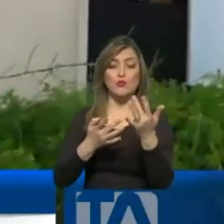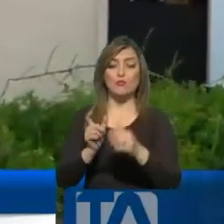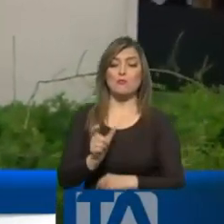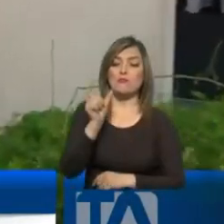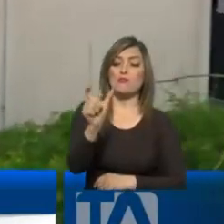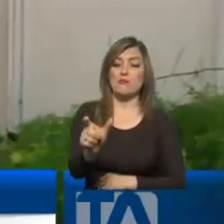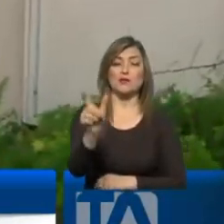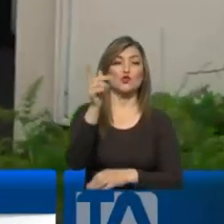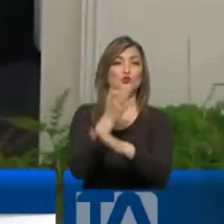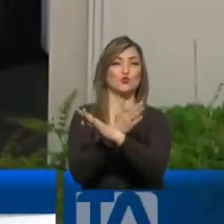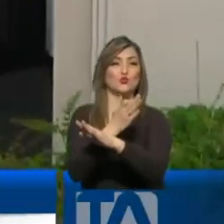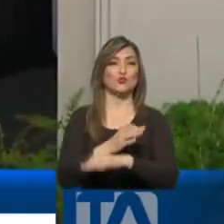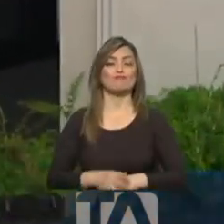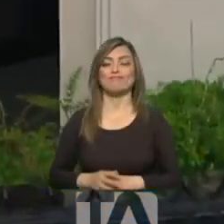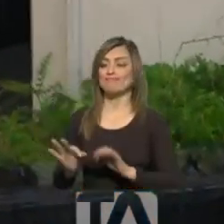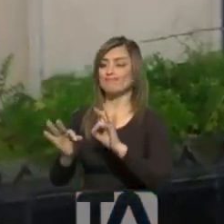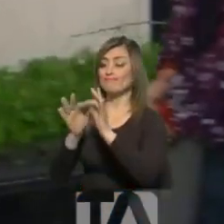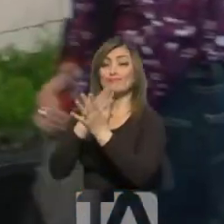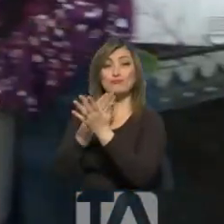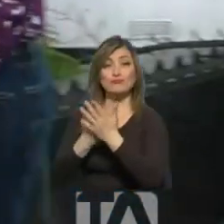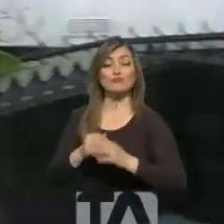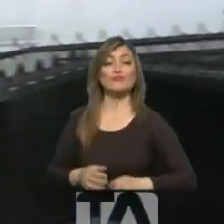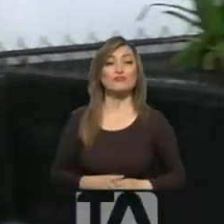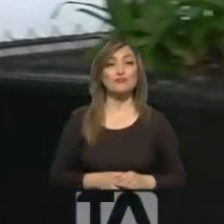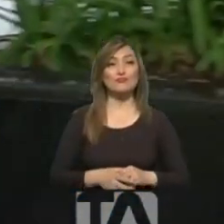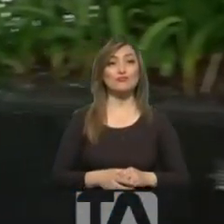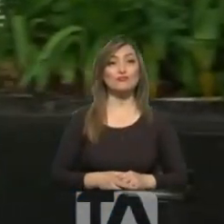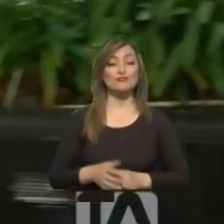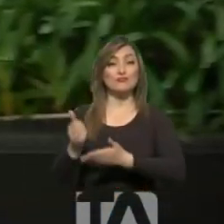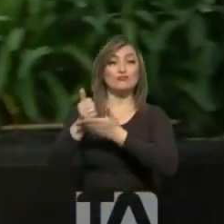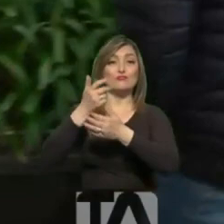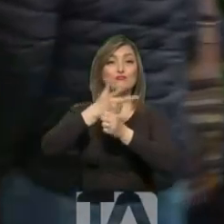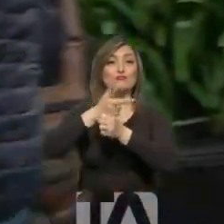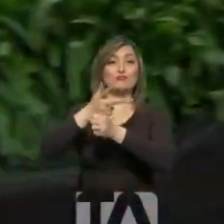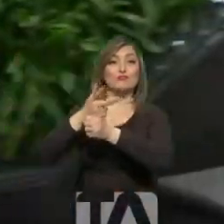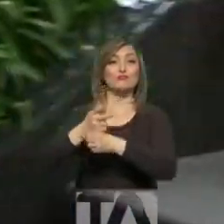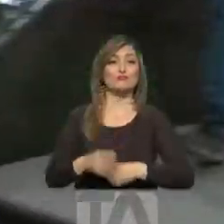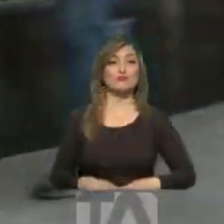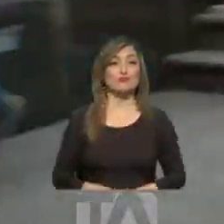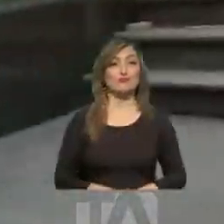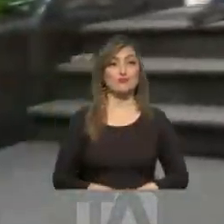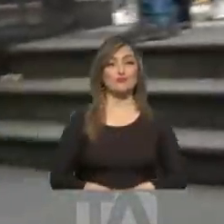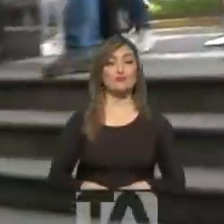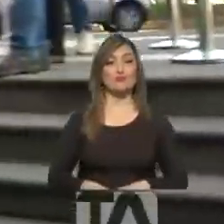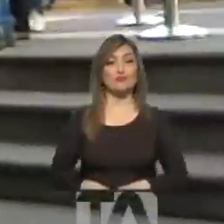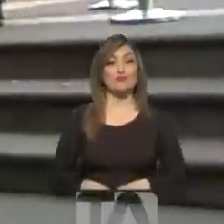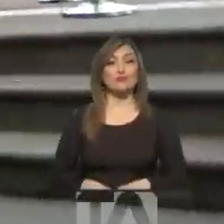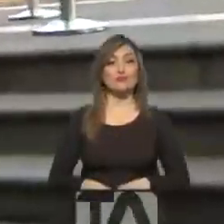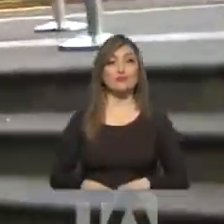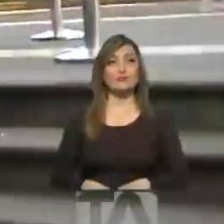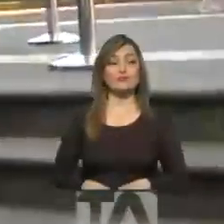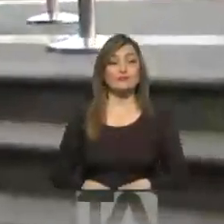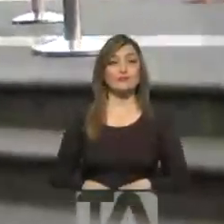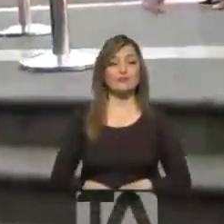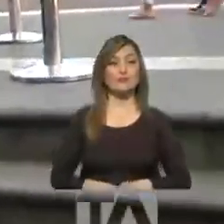pase nada más. Perfecto, muchas gracias. Bueno, no sé si mi compañero camarógrafo me ayuda también, por favor. Vamos a recorrer un poquito esta fila que en